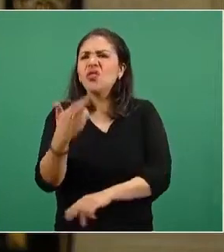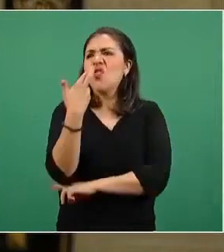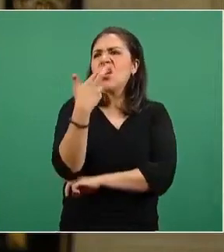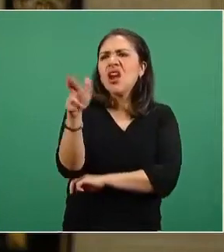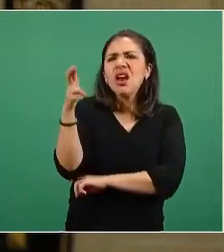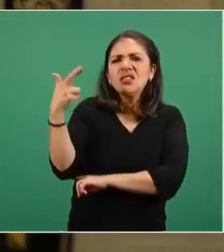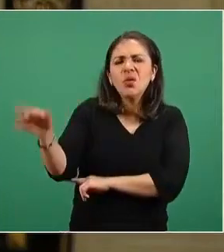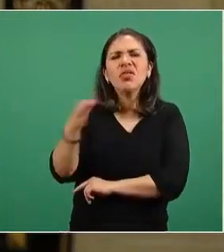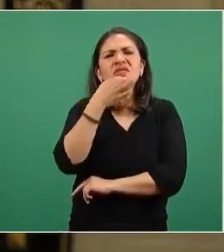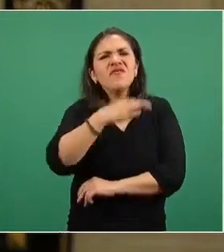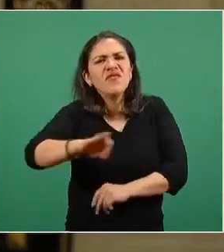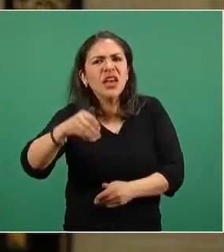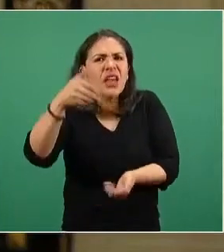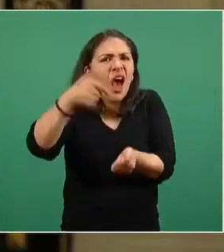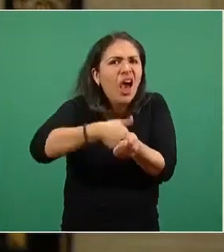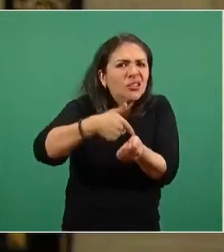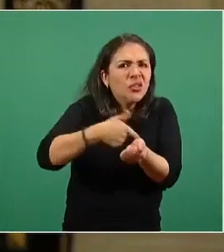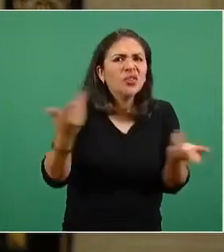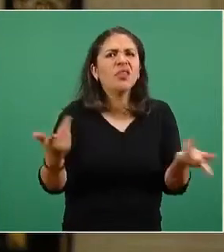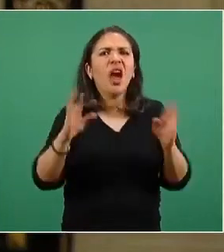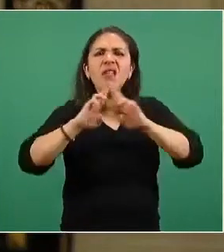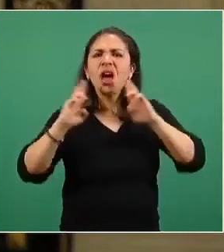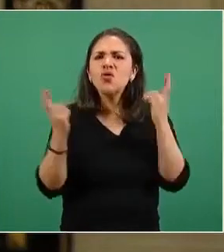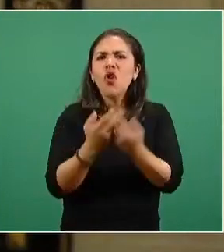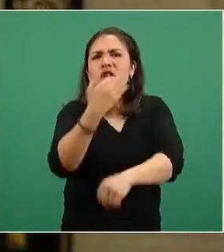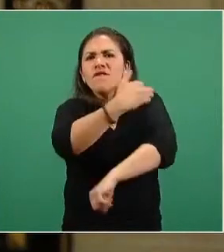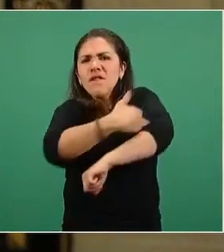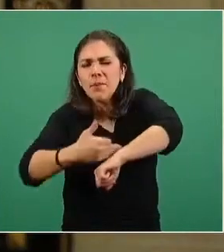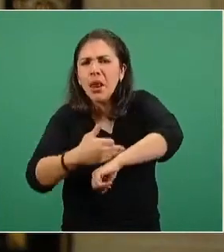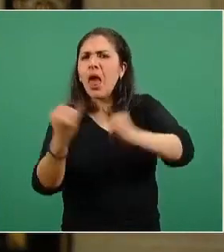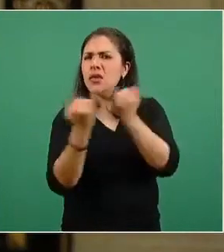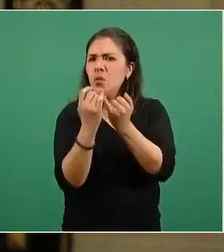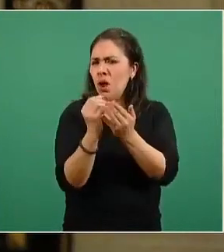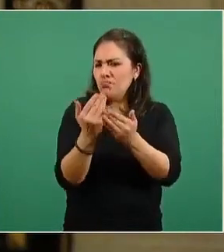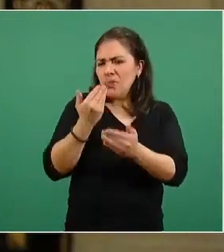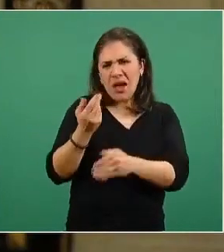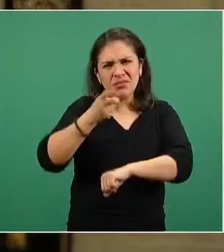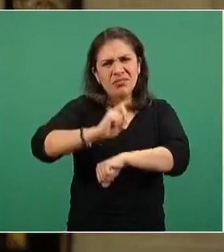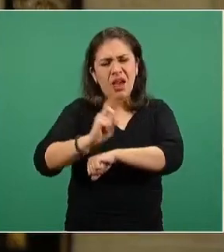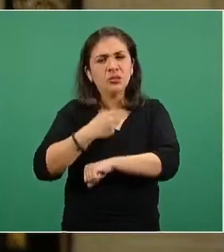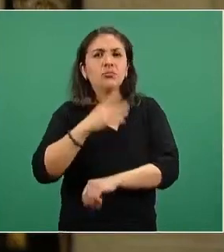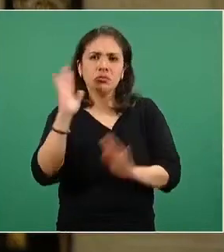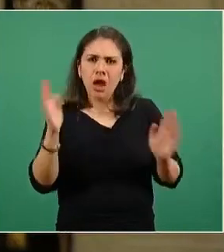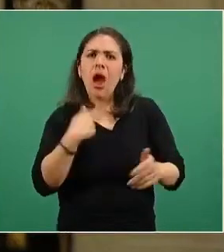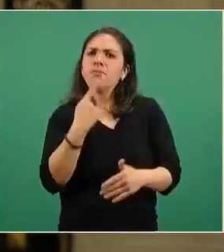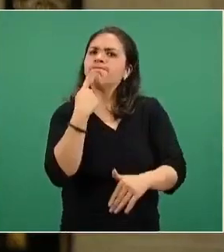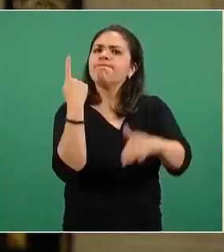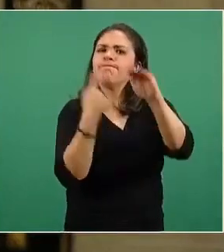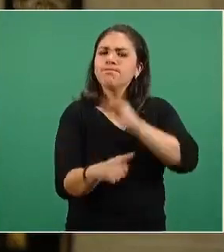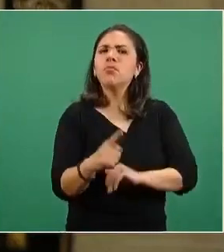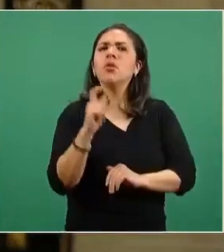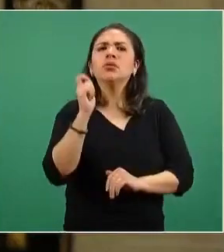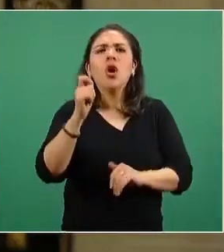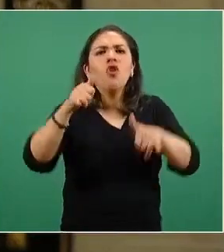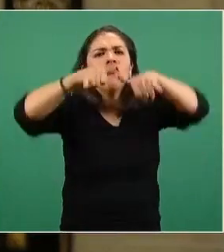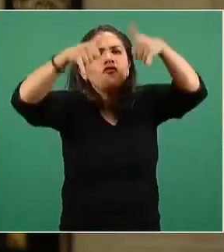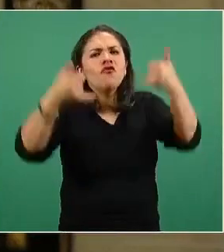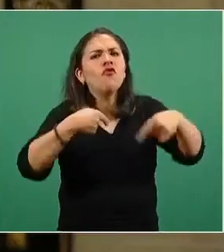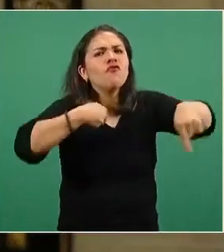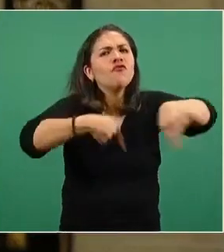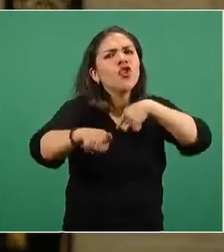restaurantes, fiestas clandestinas, reuniones familiares. Incluso hace unos días hacíamos una denuncia de un torneo de fútbol que se